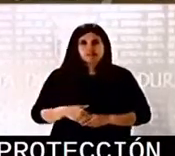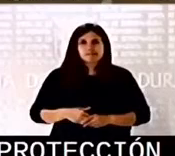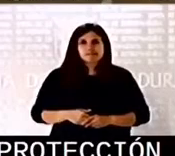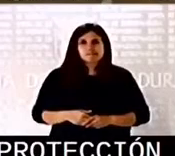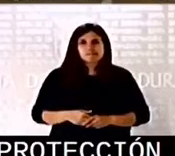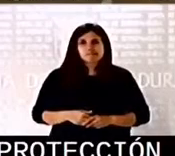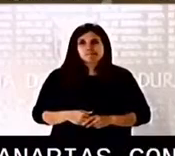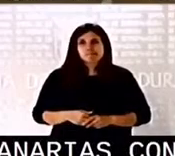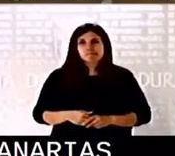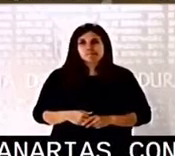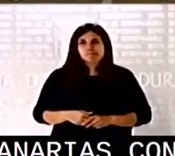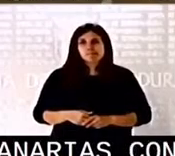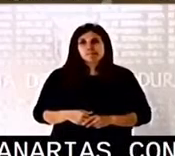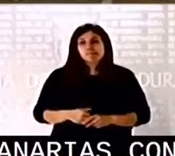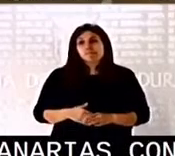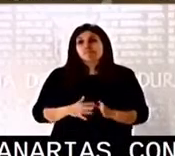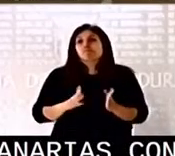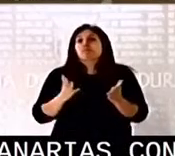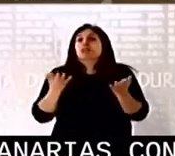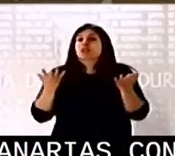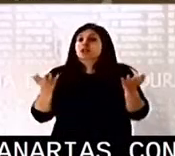Con esa ponderación,